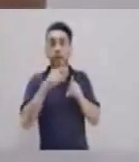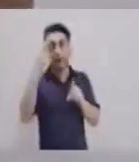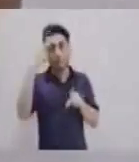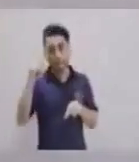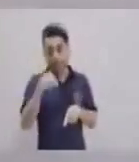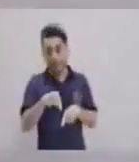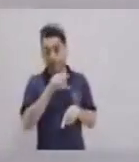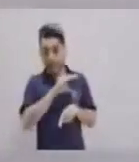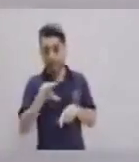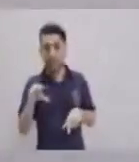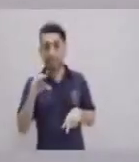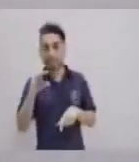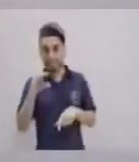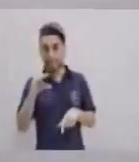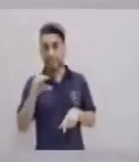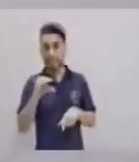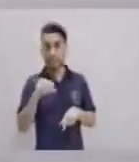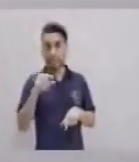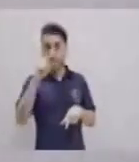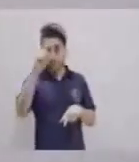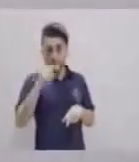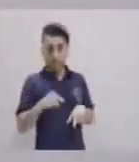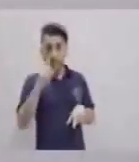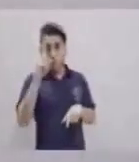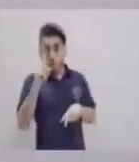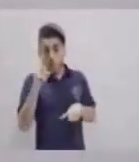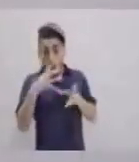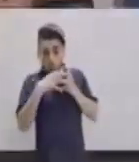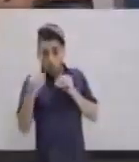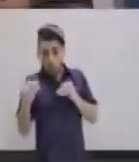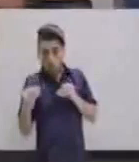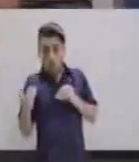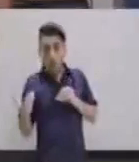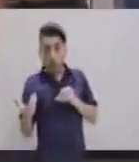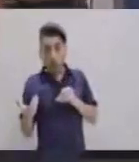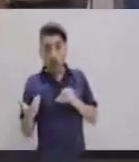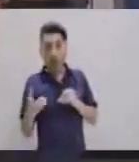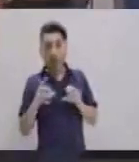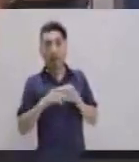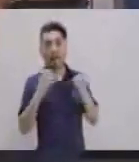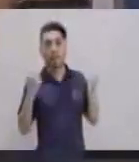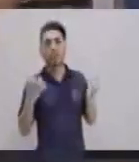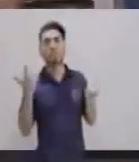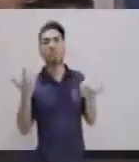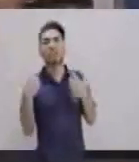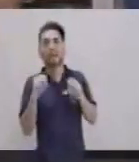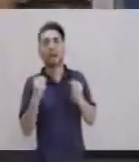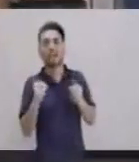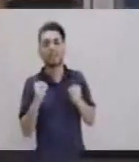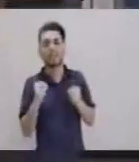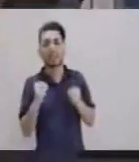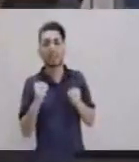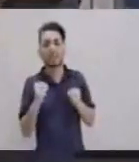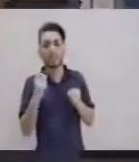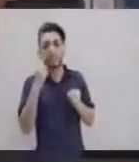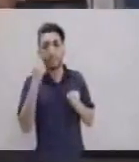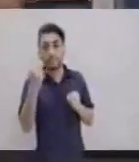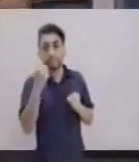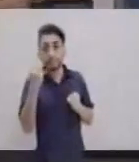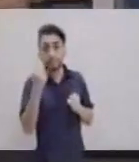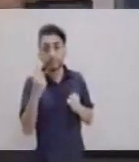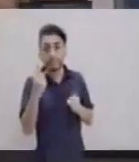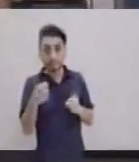del denominador. Ajá. Si el grado del numerador es igual al grado del denominador, entonces lo que se hace es, se